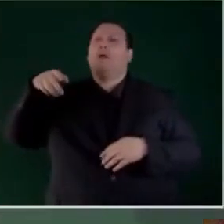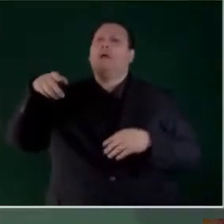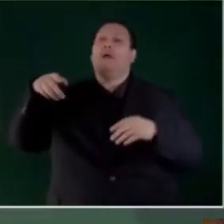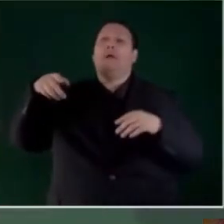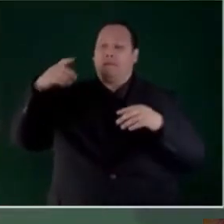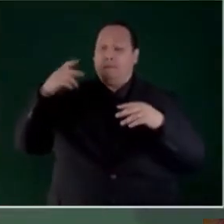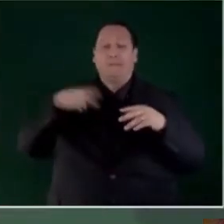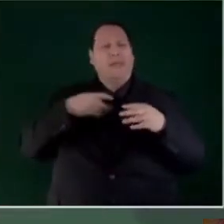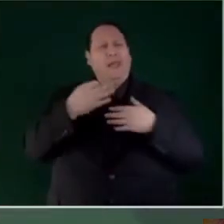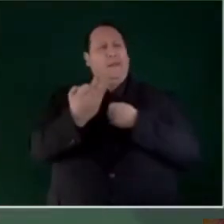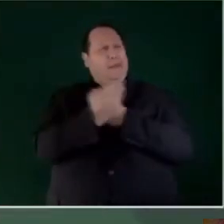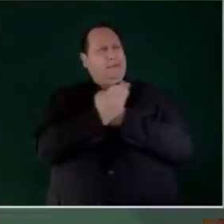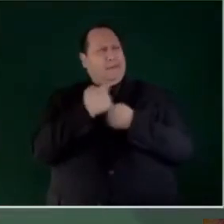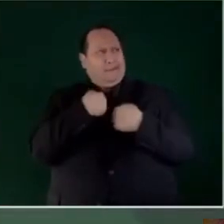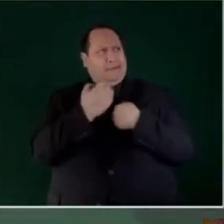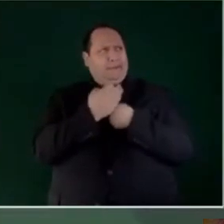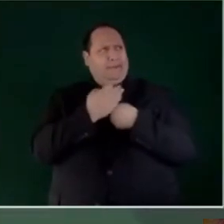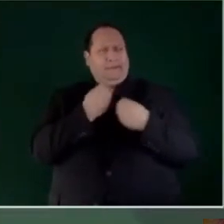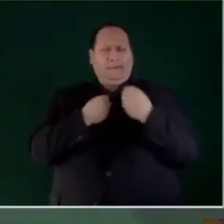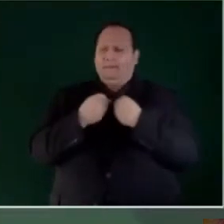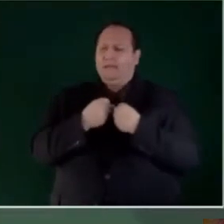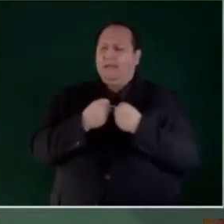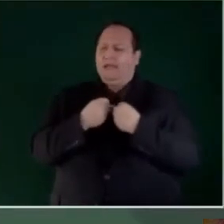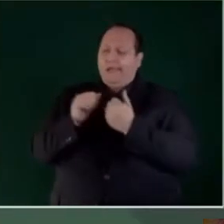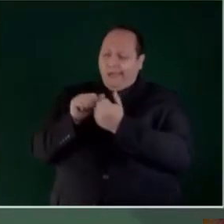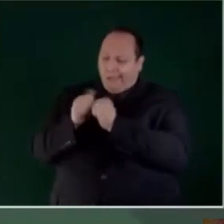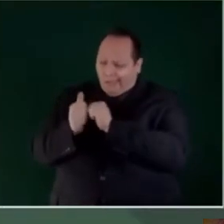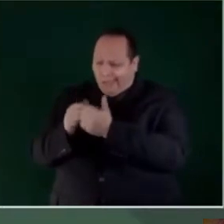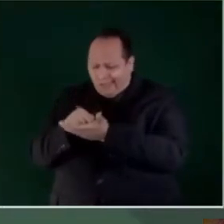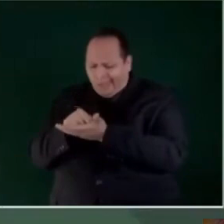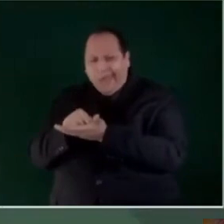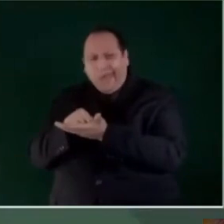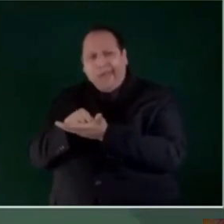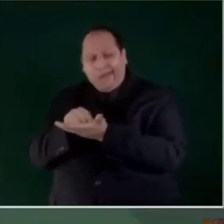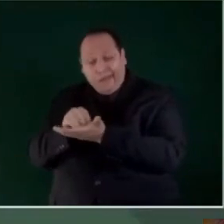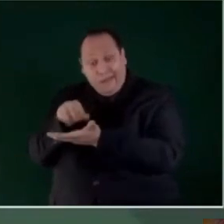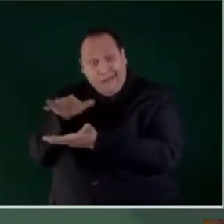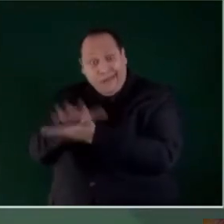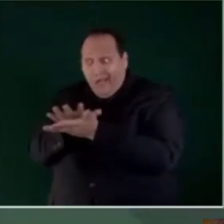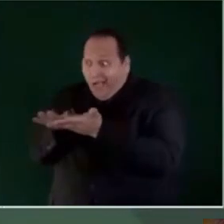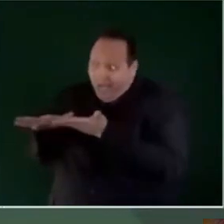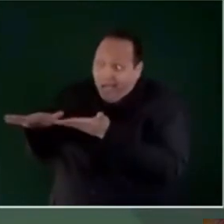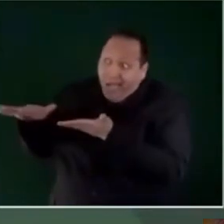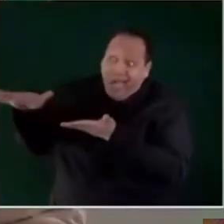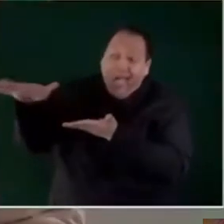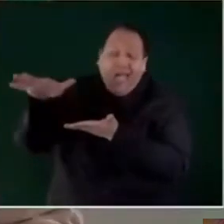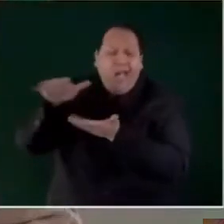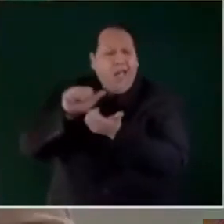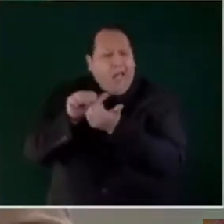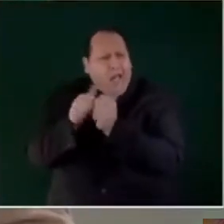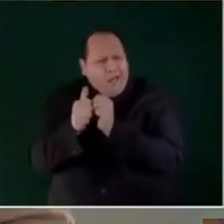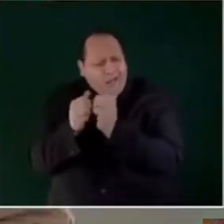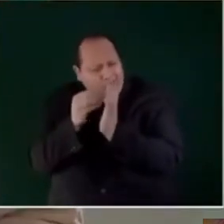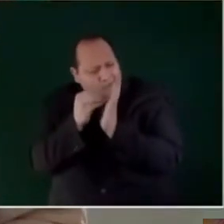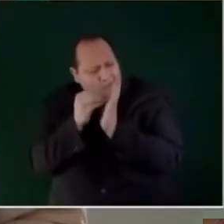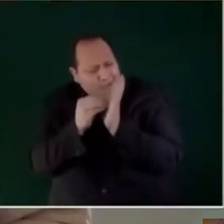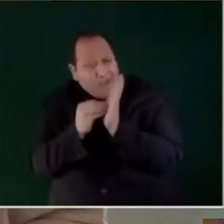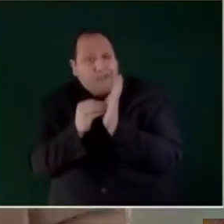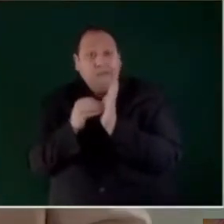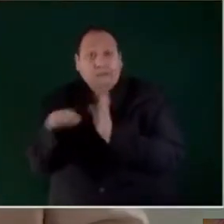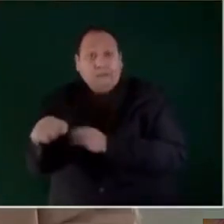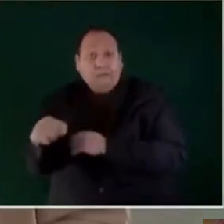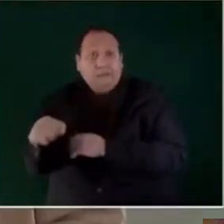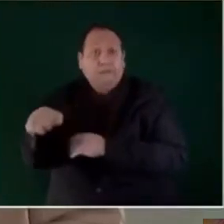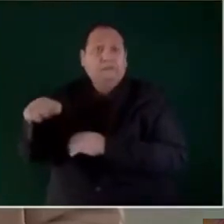para ellos, que se modificara el contrato colectivo para